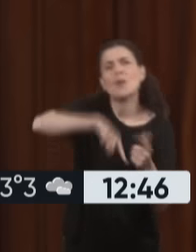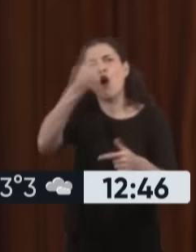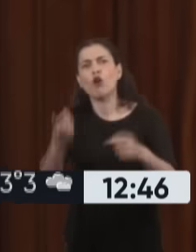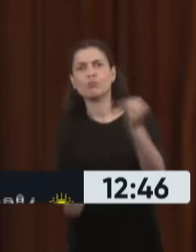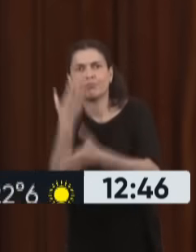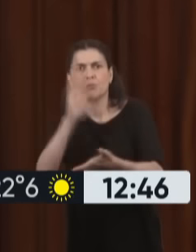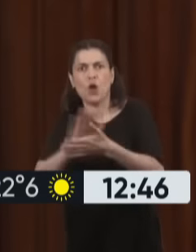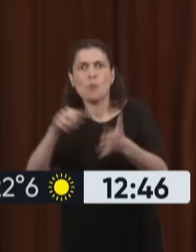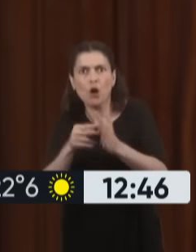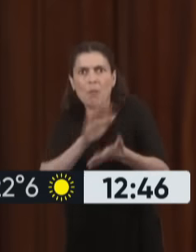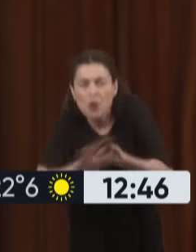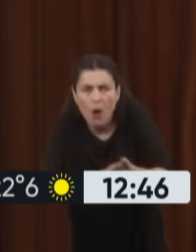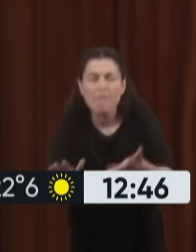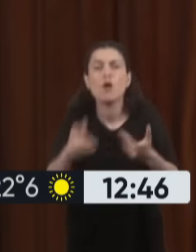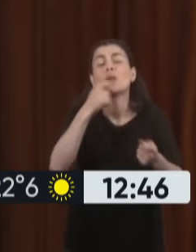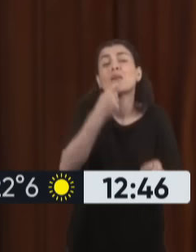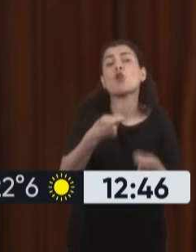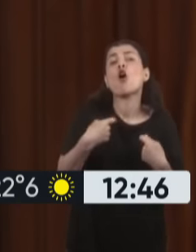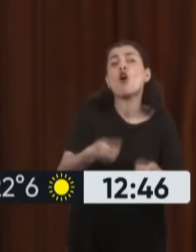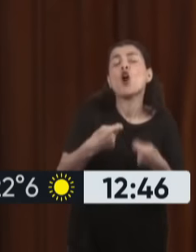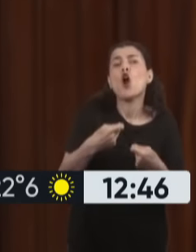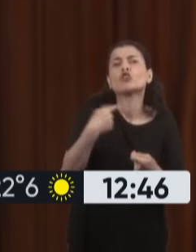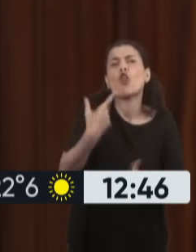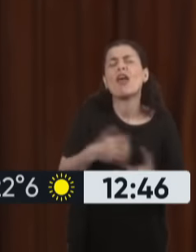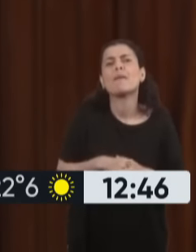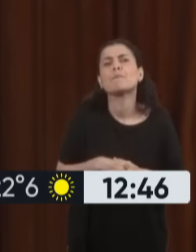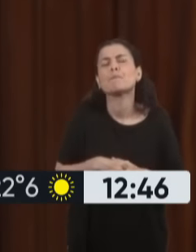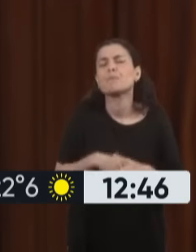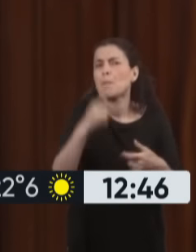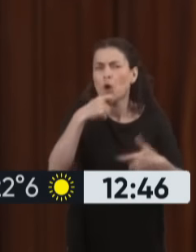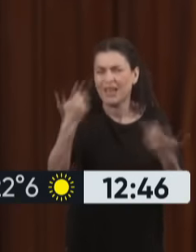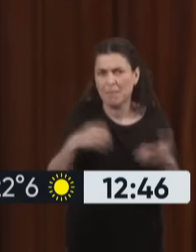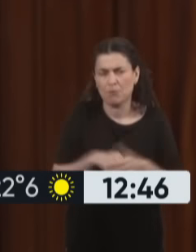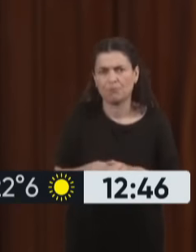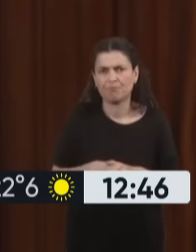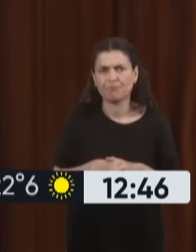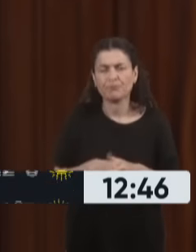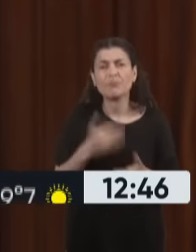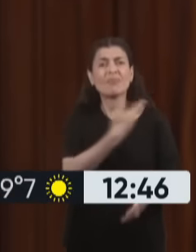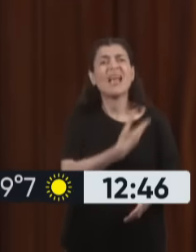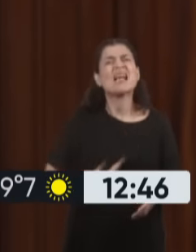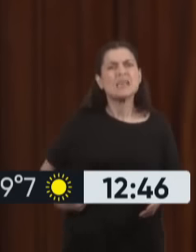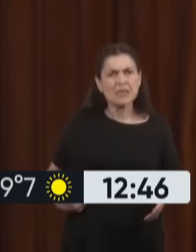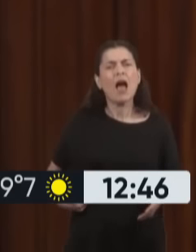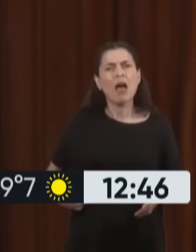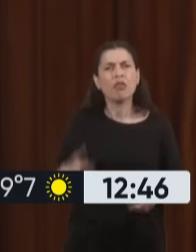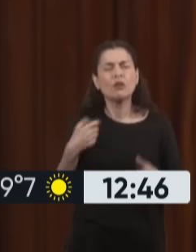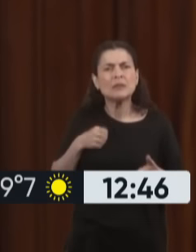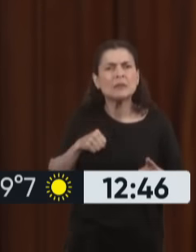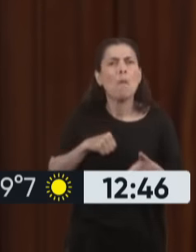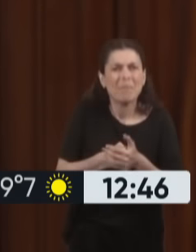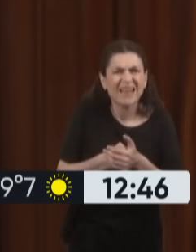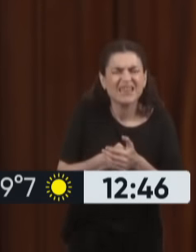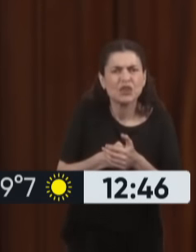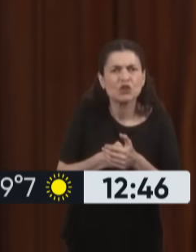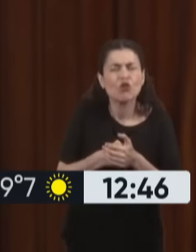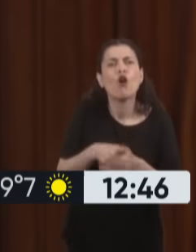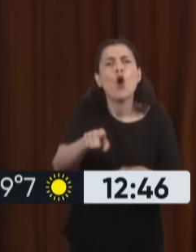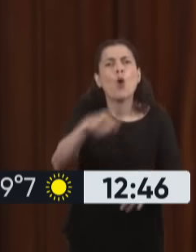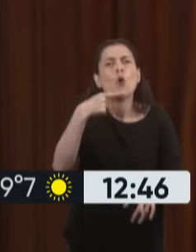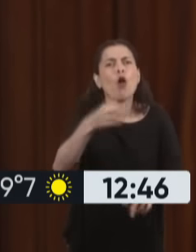nosotros llamamos el costo de la representación forzada. Es decir, que el Estado te imponga una representación a la cual debes